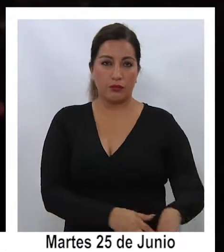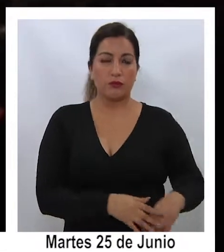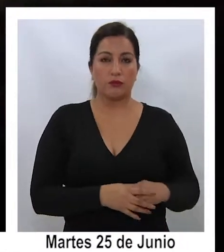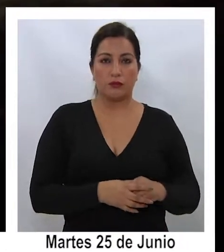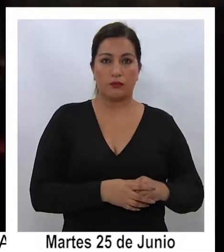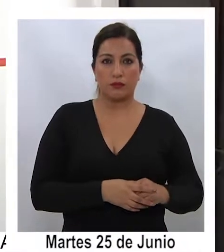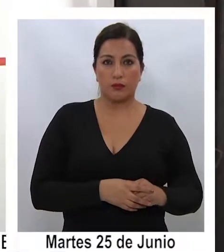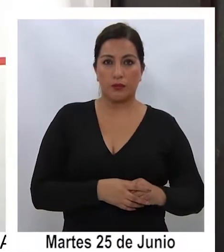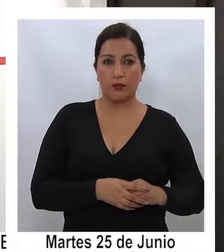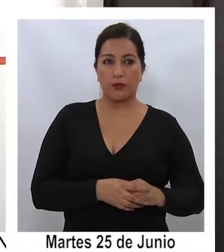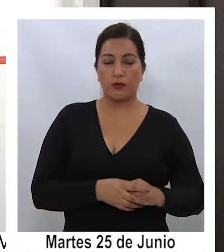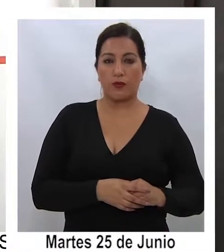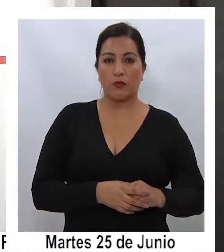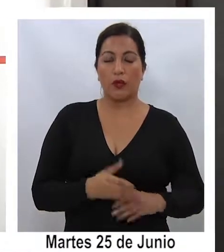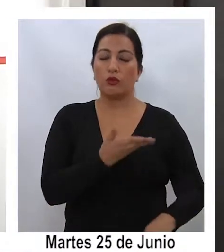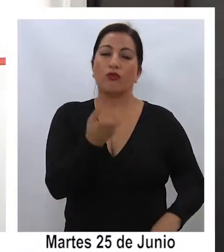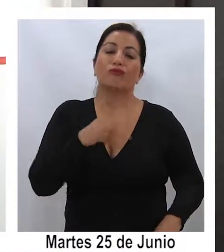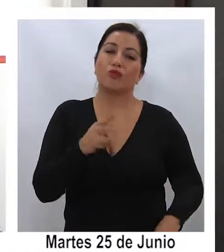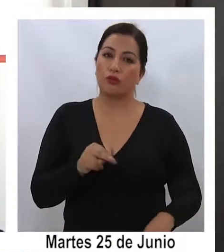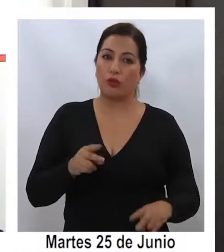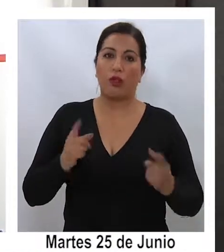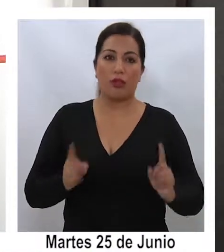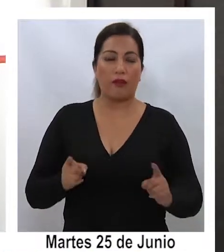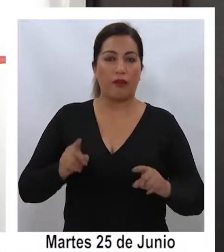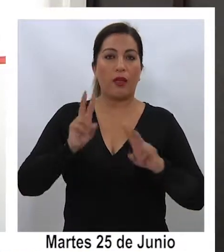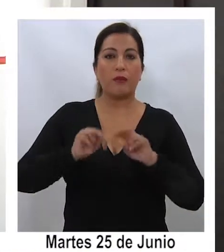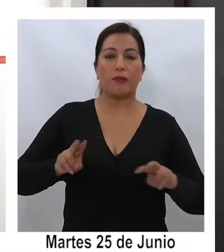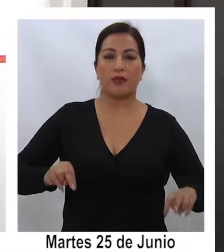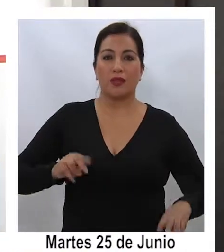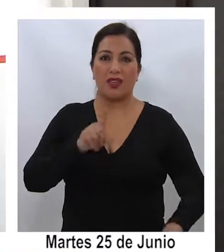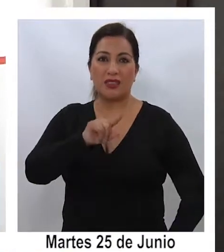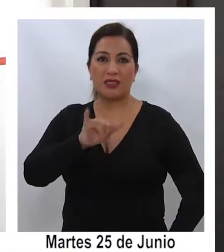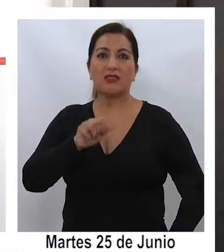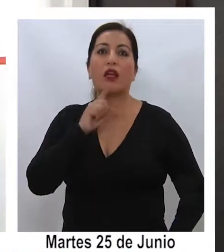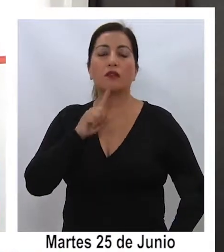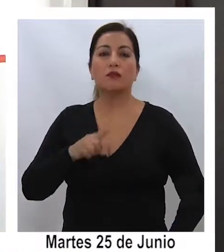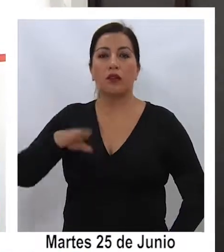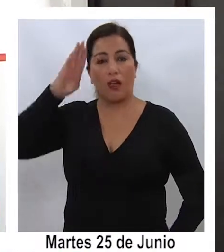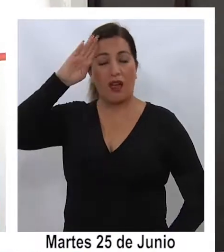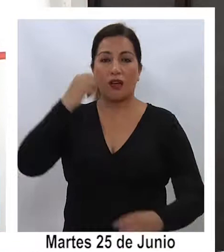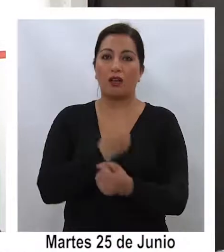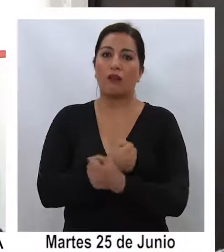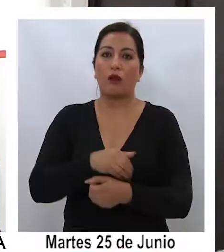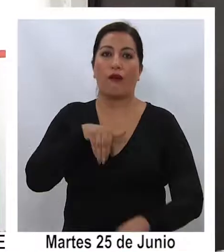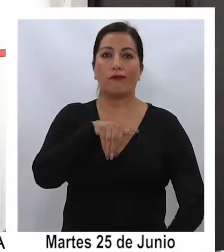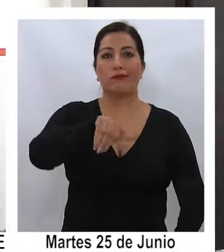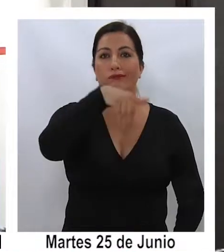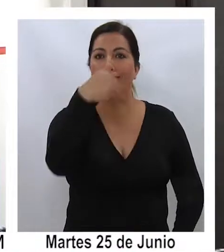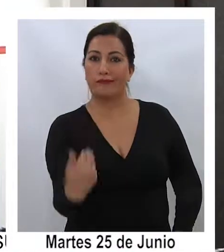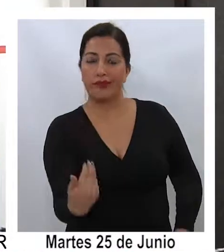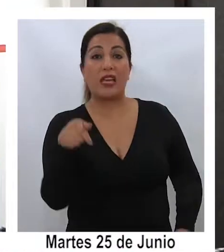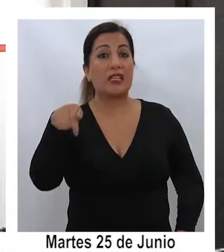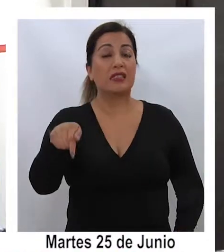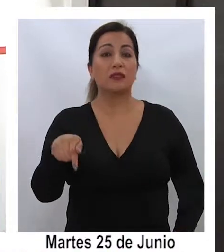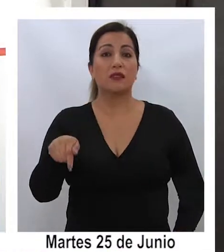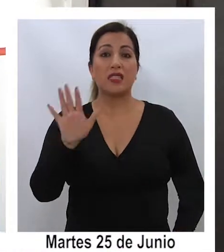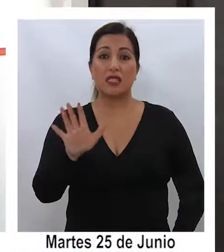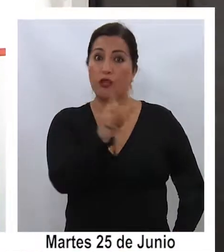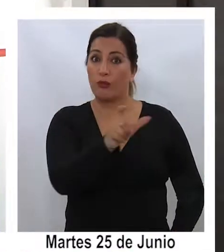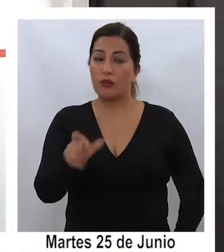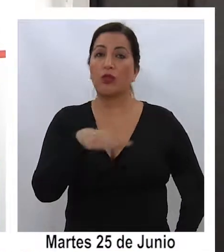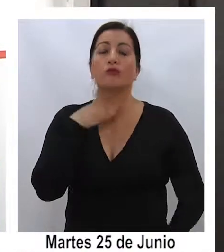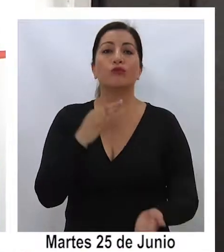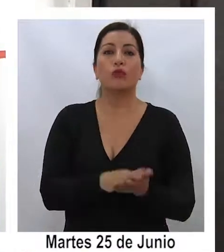Por razones que indudablemente se han investigado por las siete carabineros, perdió el control, se volcó, ocasionando que en el lugar fallecieran cinco